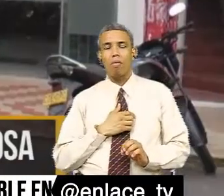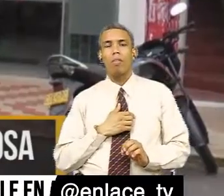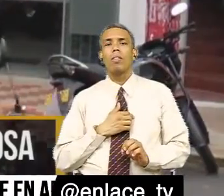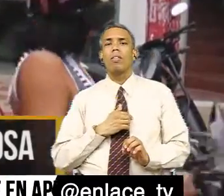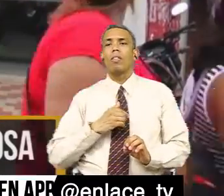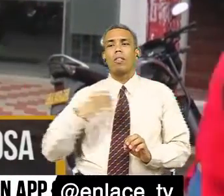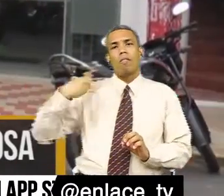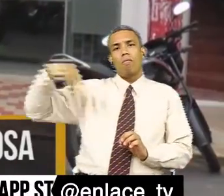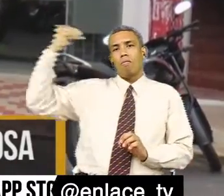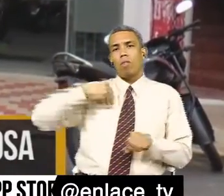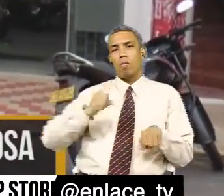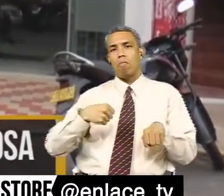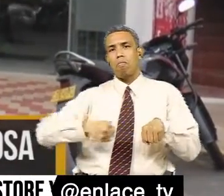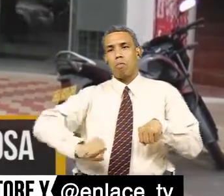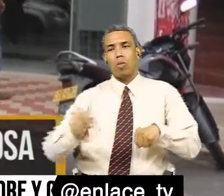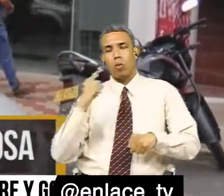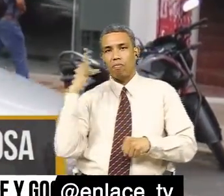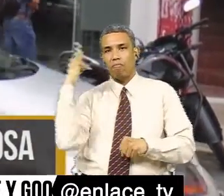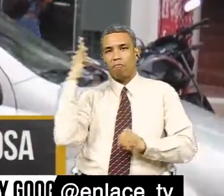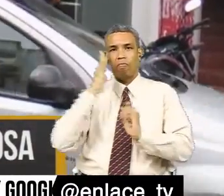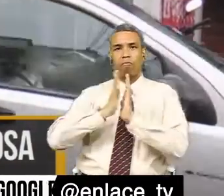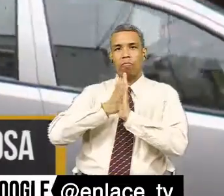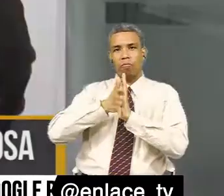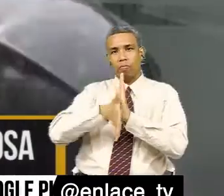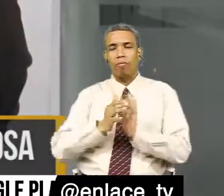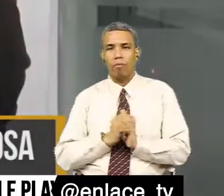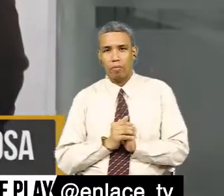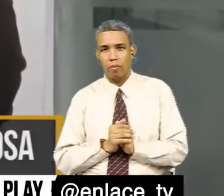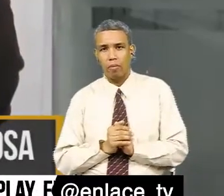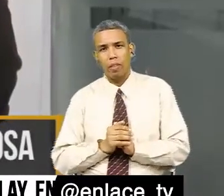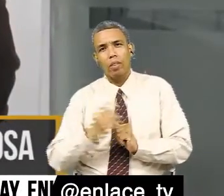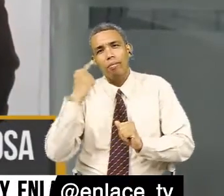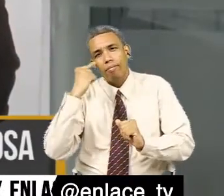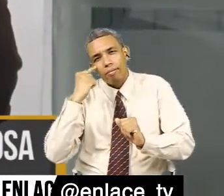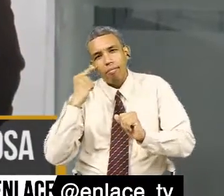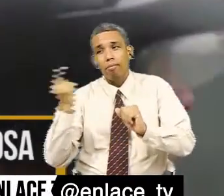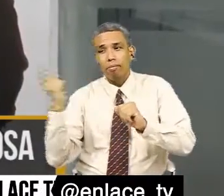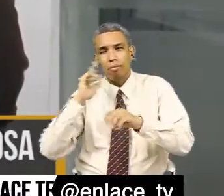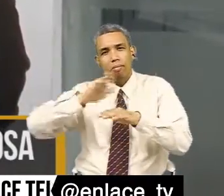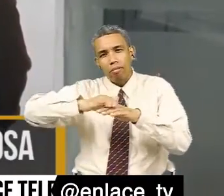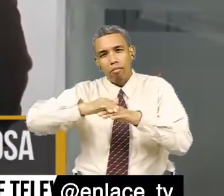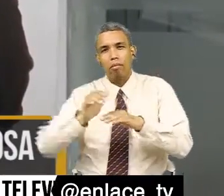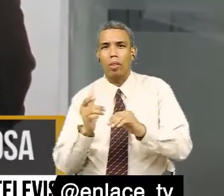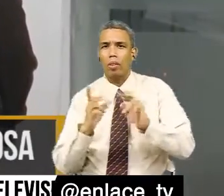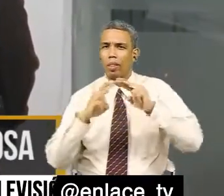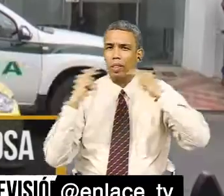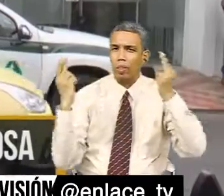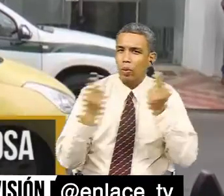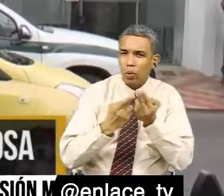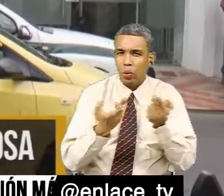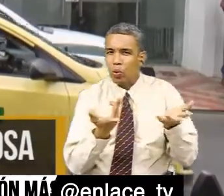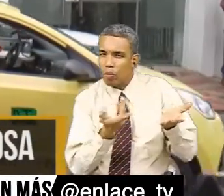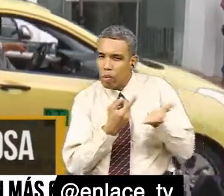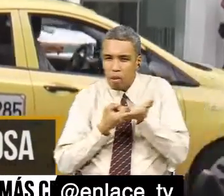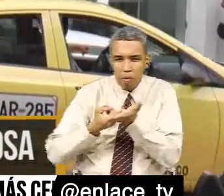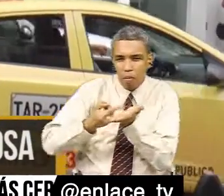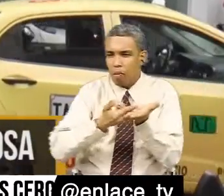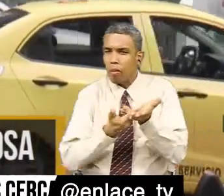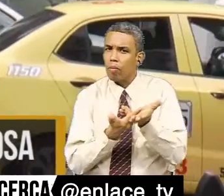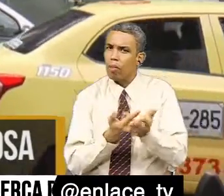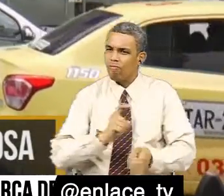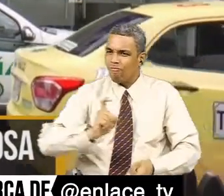Este habitante del sector mencionó que se hace necesario que los mismos comerciantes afectados asistan a una reunión donde se conformará una red de seguridad